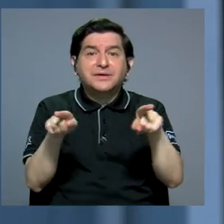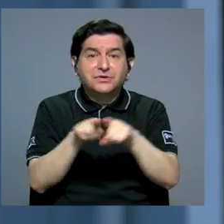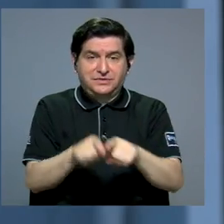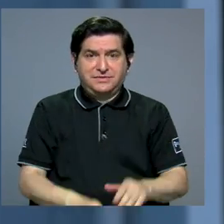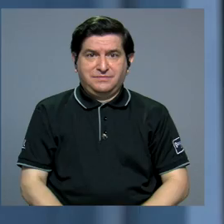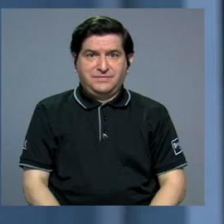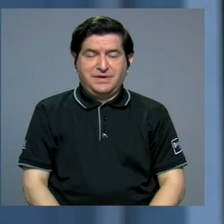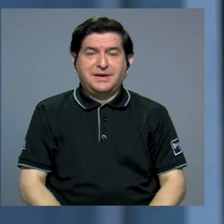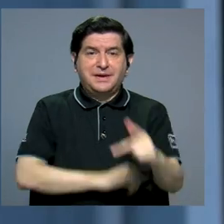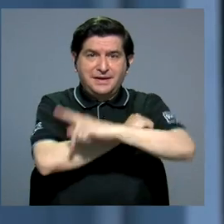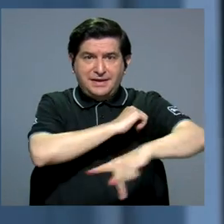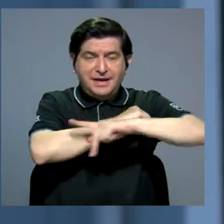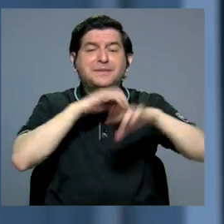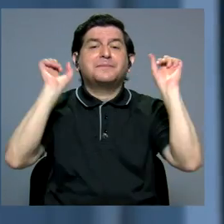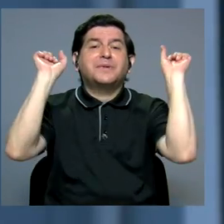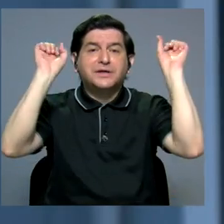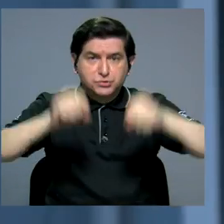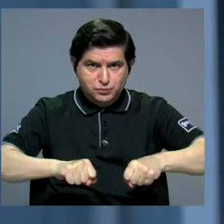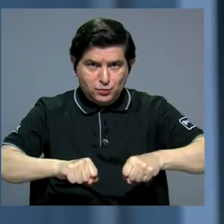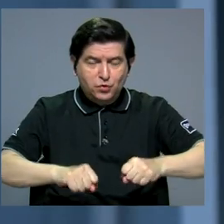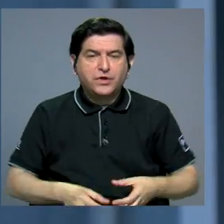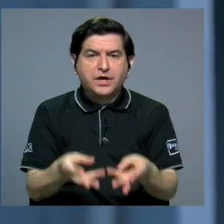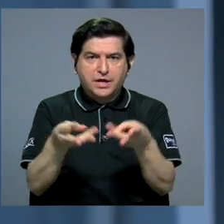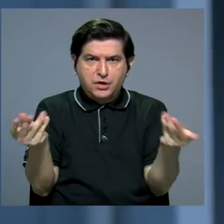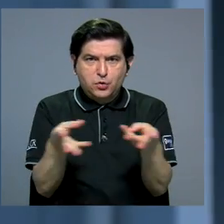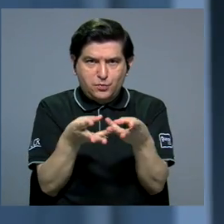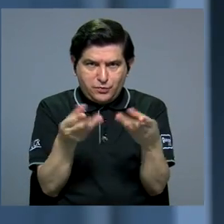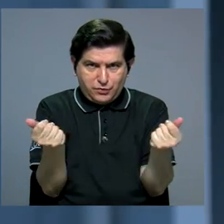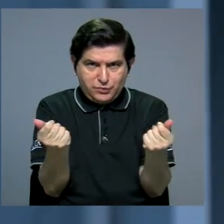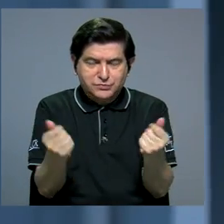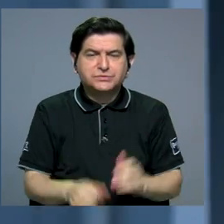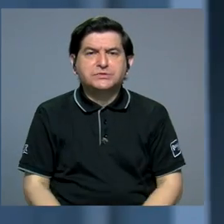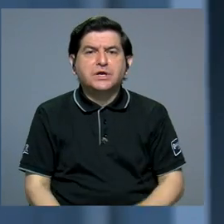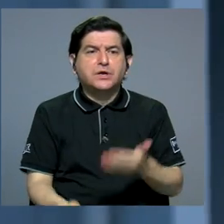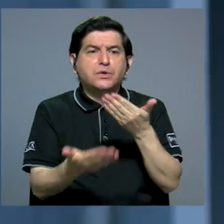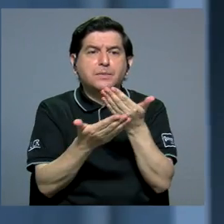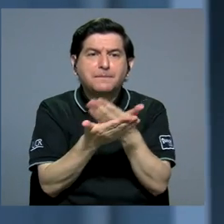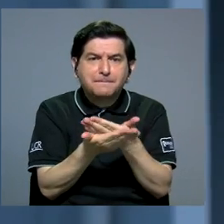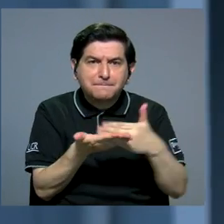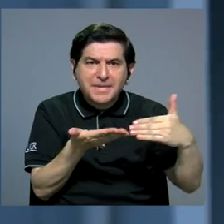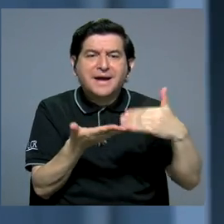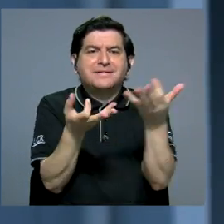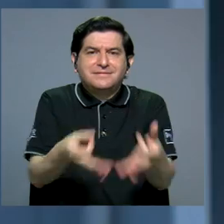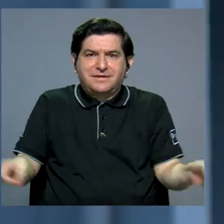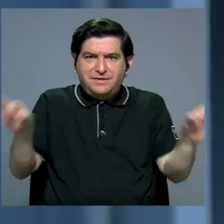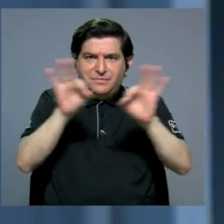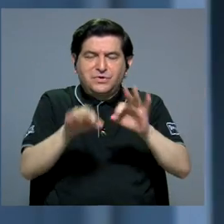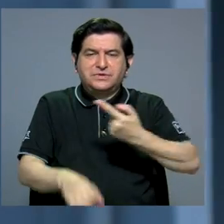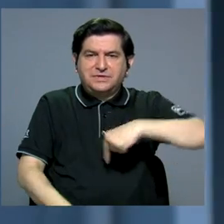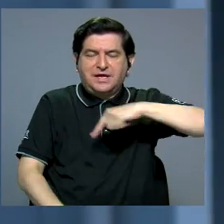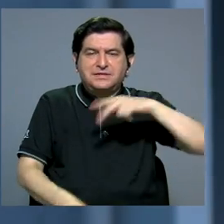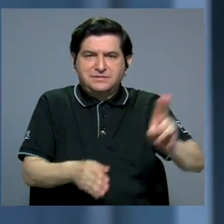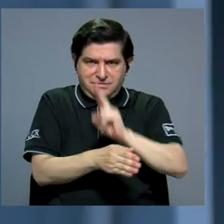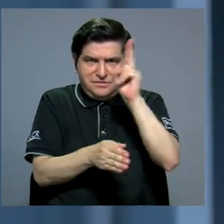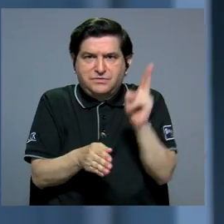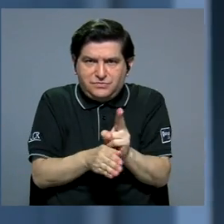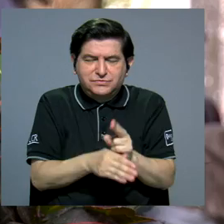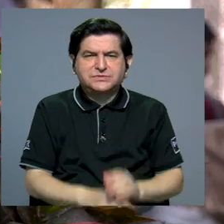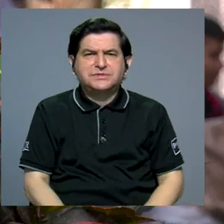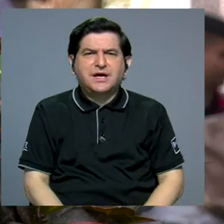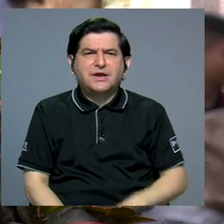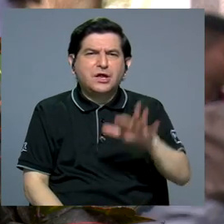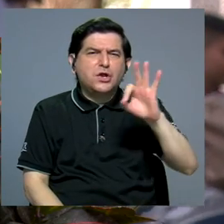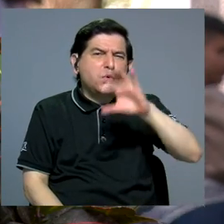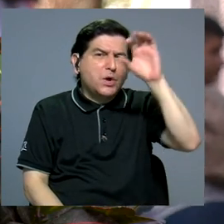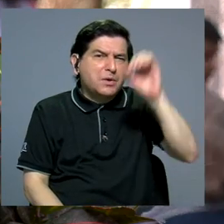aspirar a que el país sea capaz de producir una buena parte de lo que consumimos, porque...